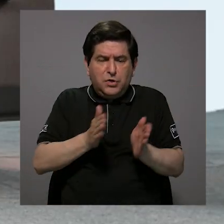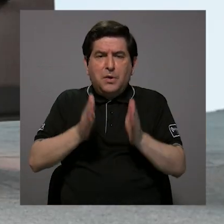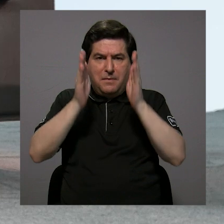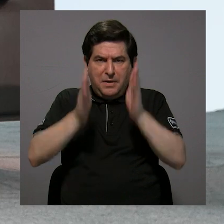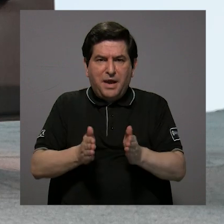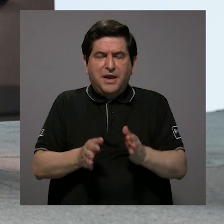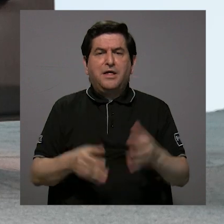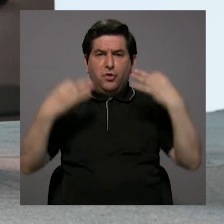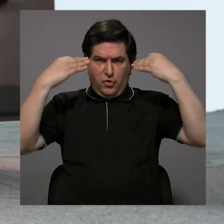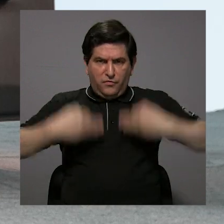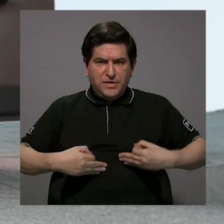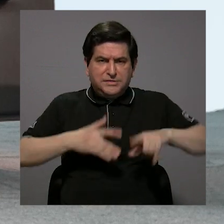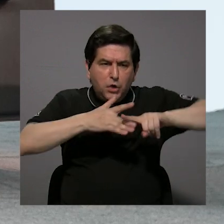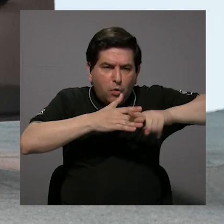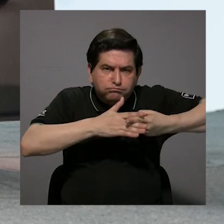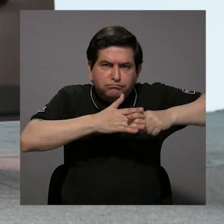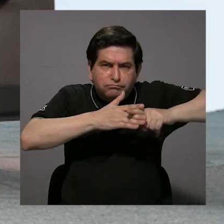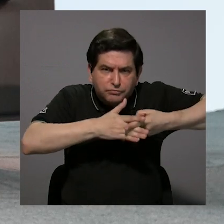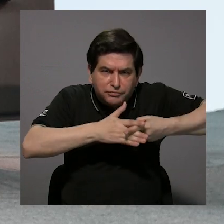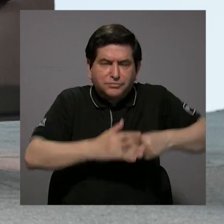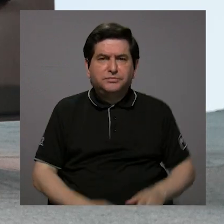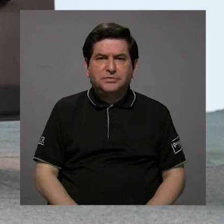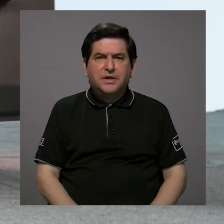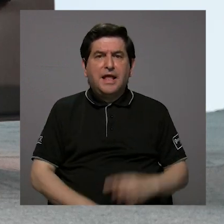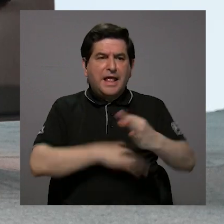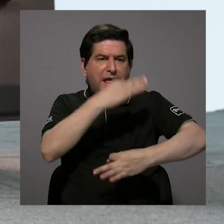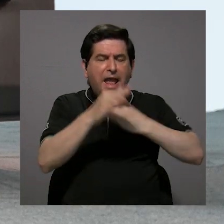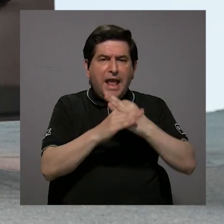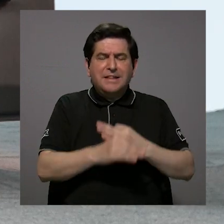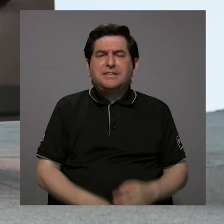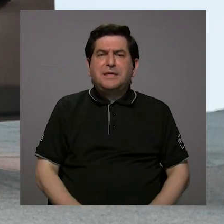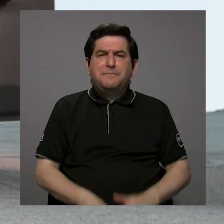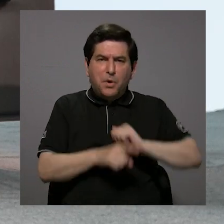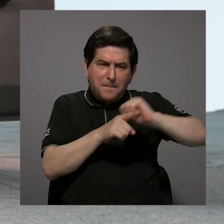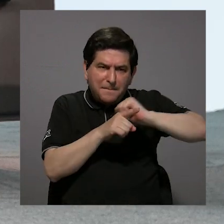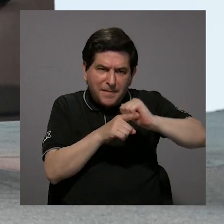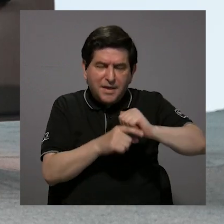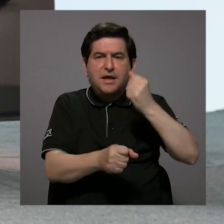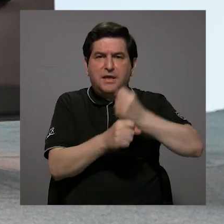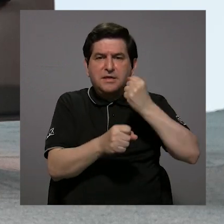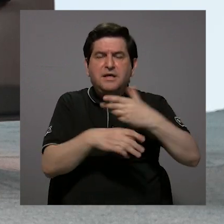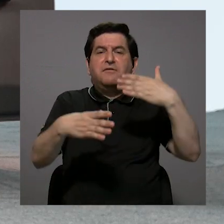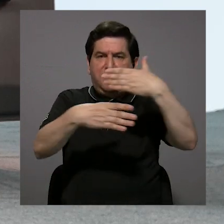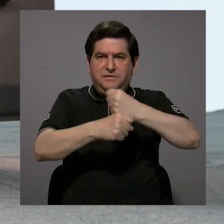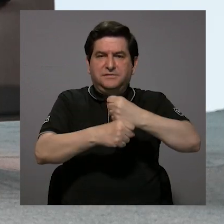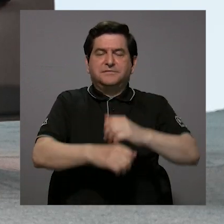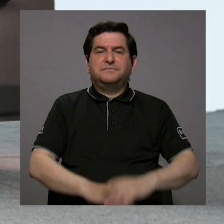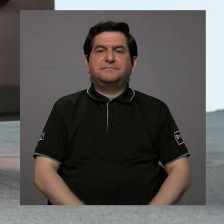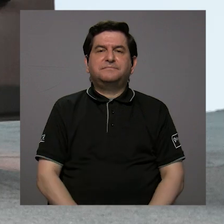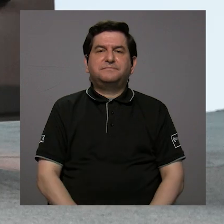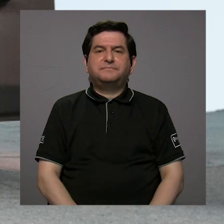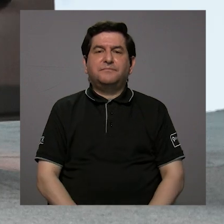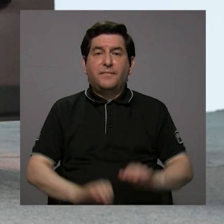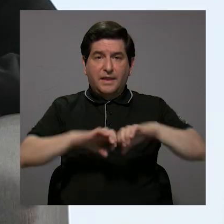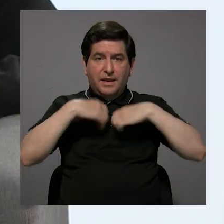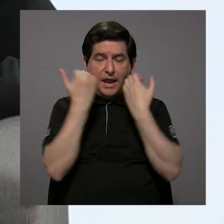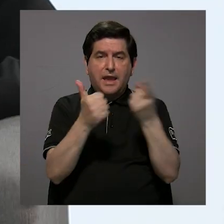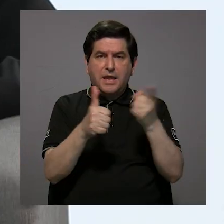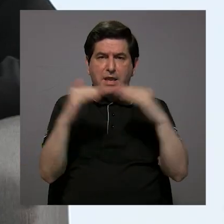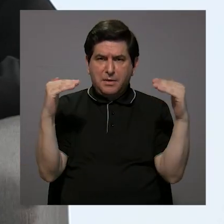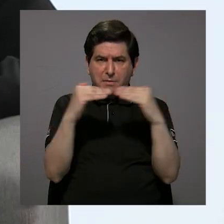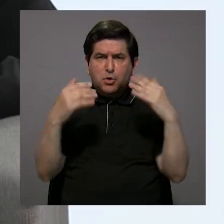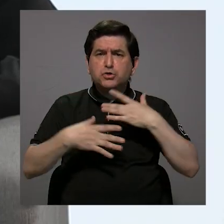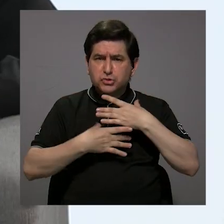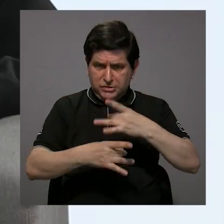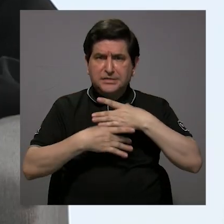preparadores físicos, pueden ajustar el tipo de entrenamiento o el tipo de trabajo que hacen con ellos. ¿Hay equipos de